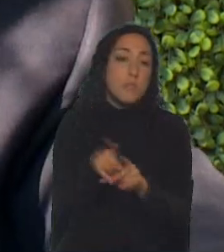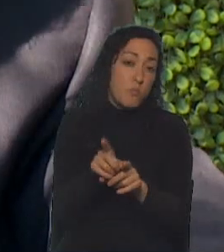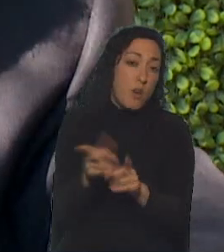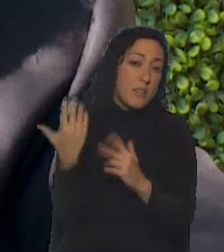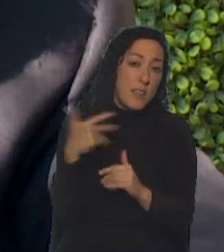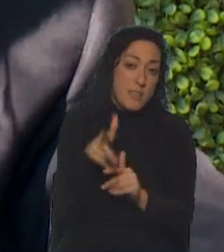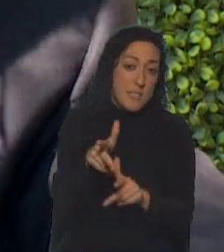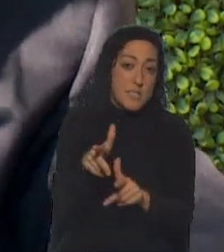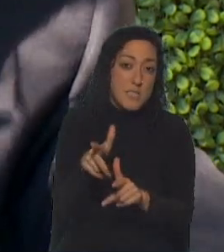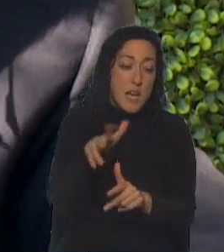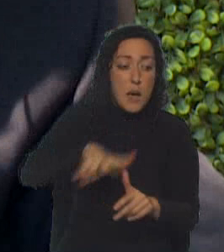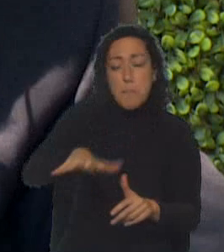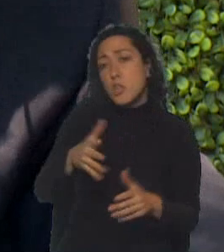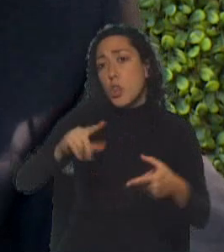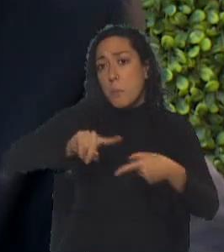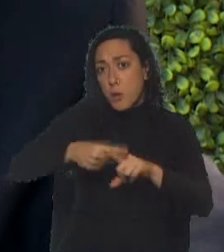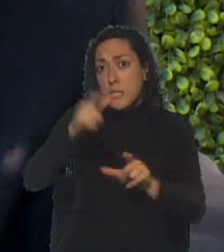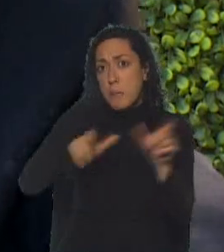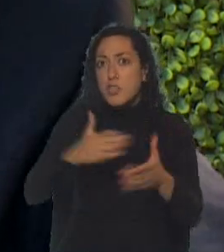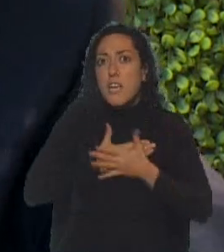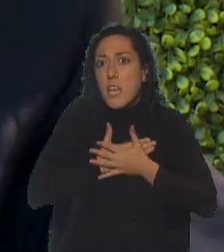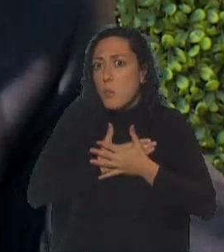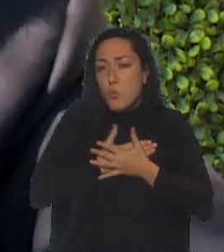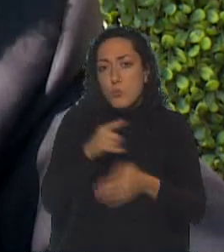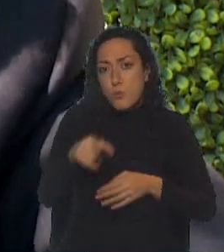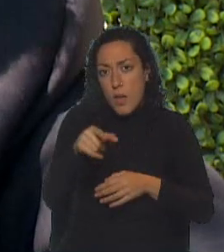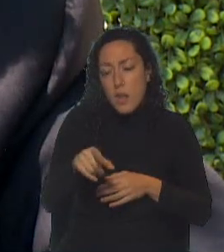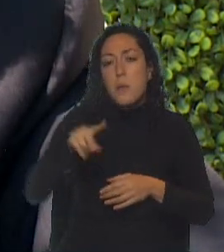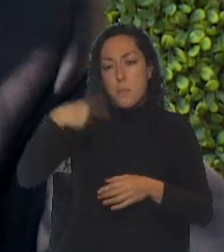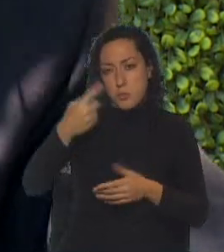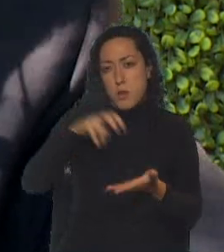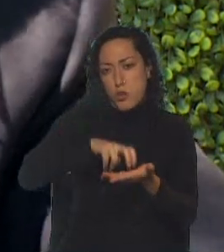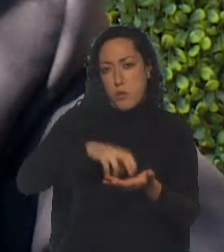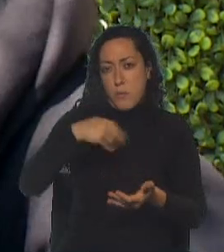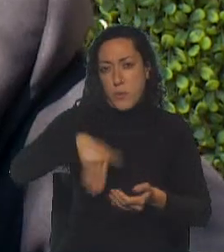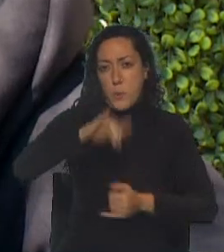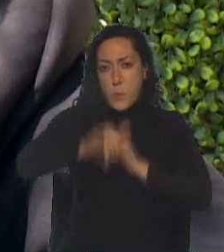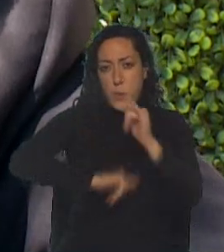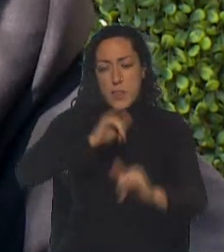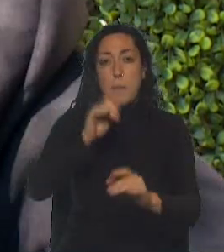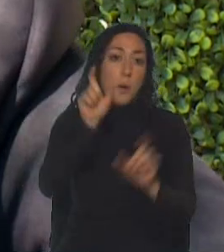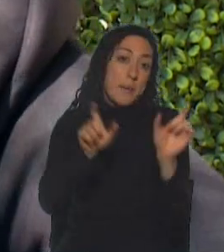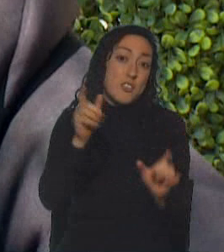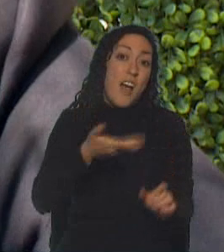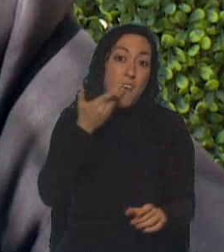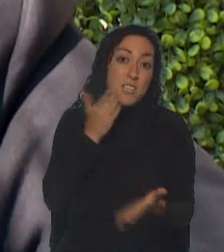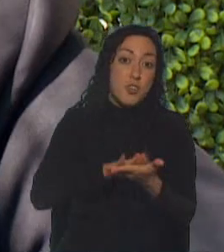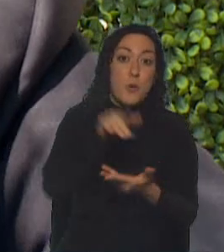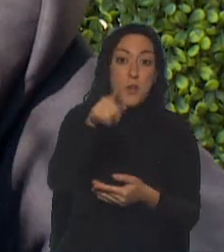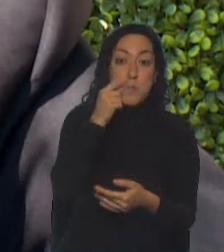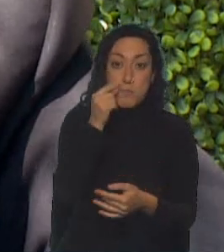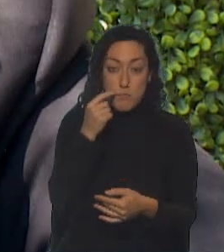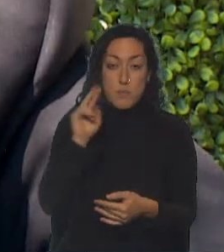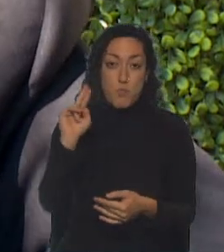muy querido por el espectro político que ya vamos a pasar a la siguiente nota por supuesto porque muchos se han expresado precisamente por